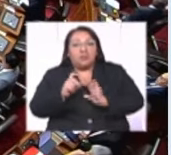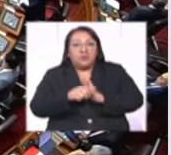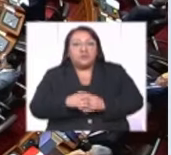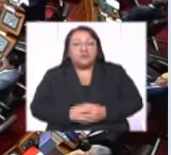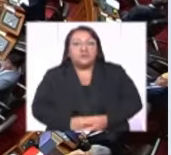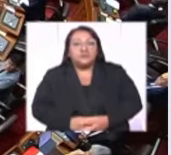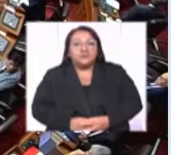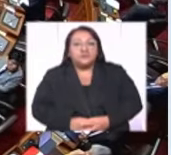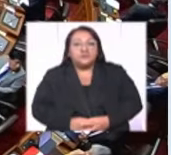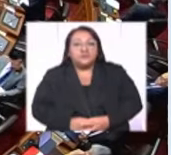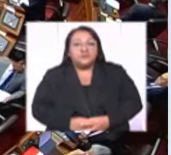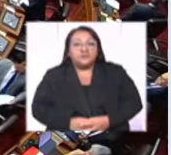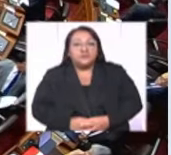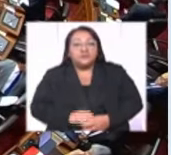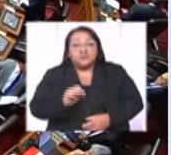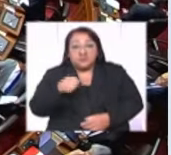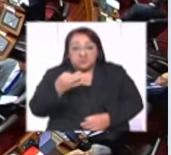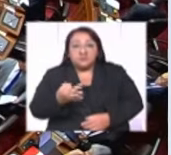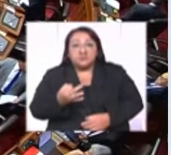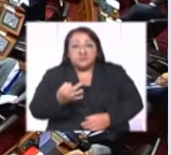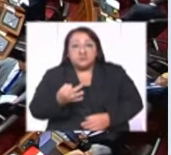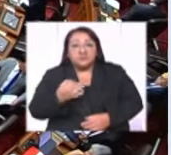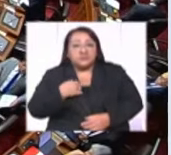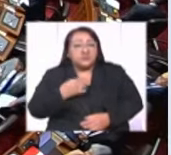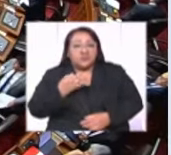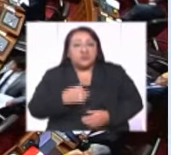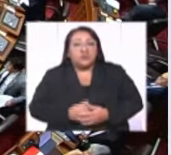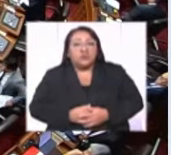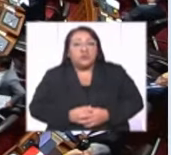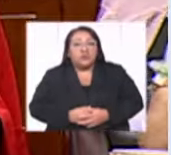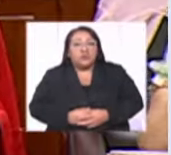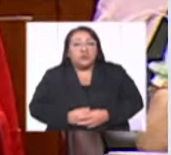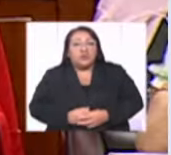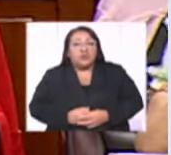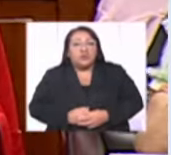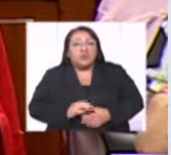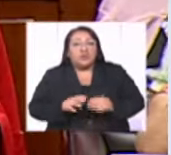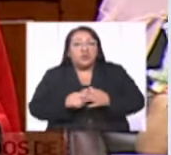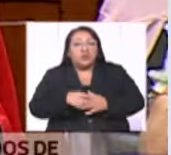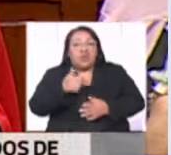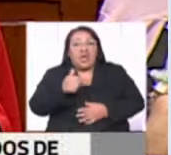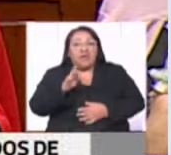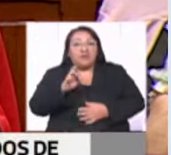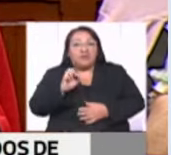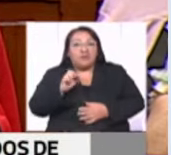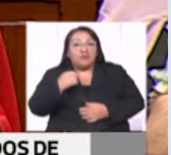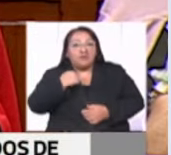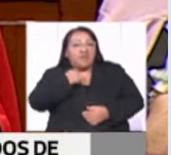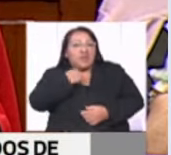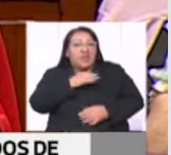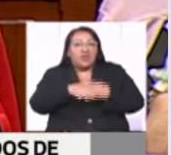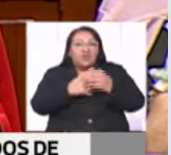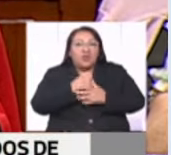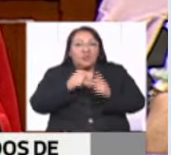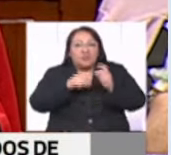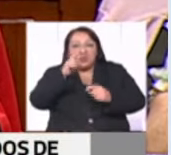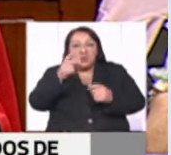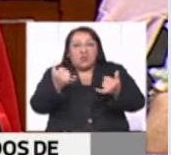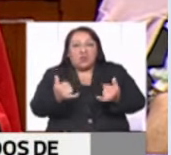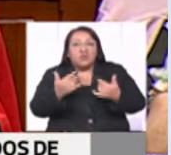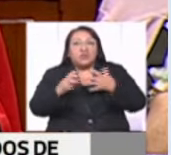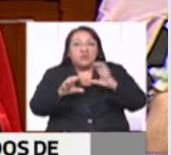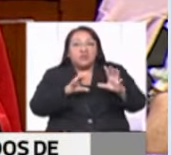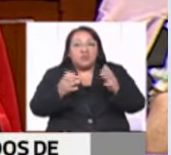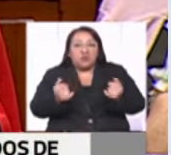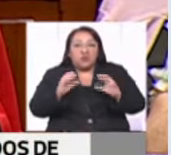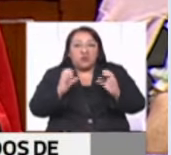Gracias, presidente. Sin duda, y no cabe una duda, que las AFPs le fallaron a todos los peruanos. Y es por eso que el día de hoy se está